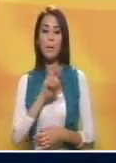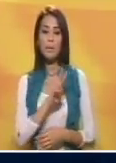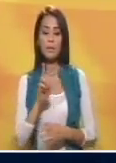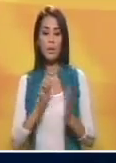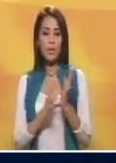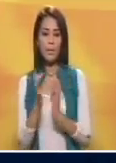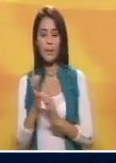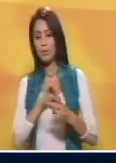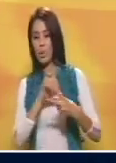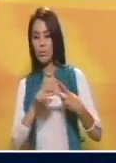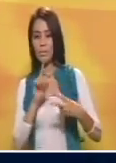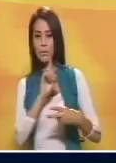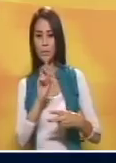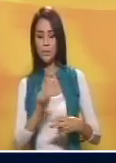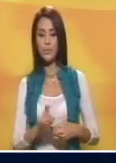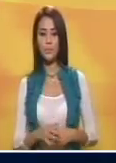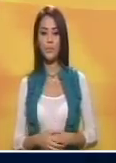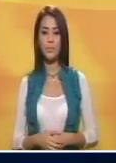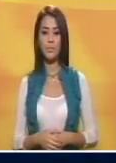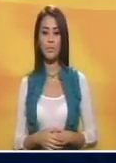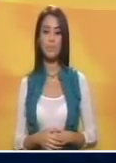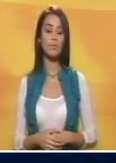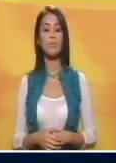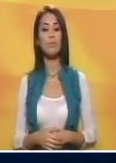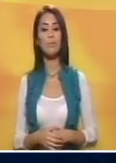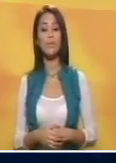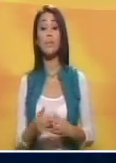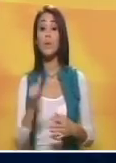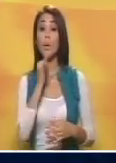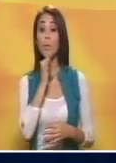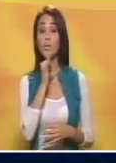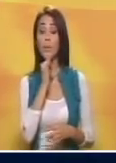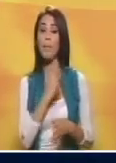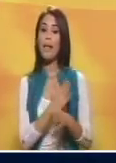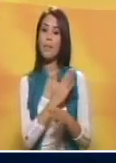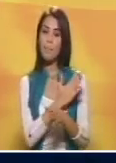de abril, también tal como lo acabo de anunciar,